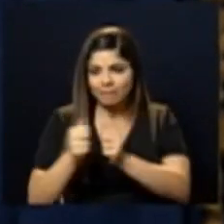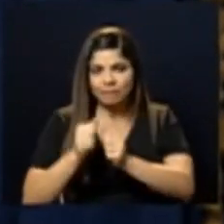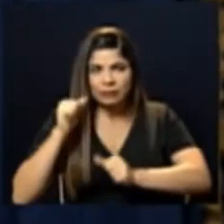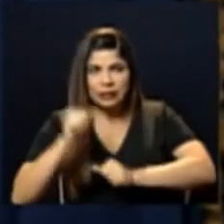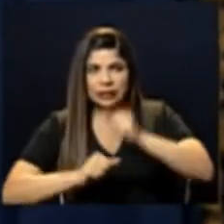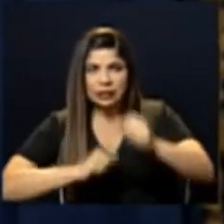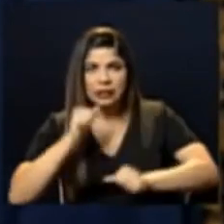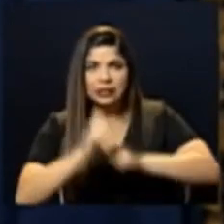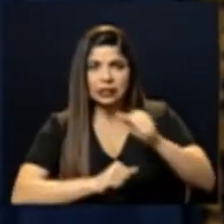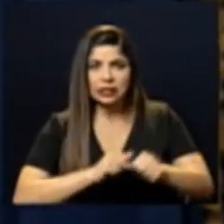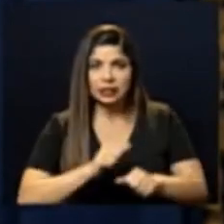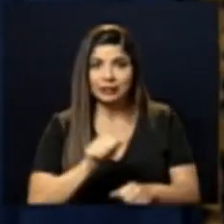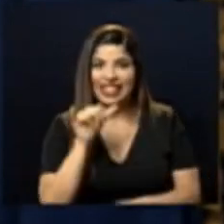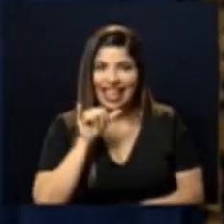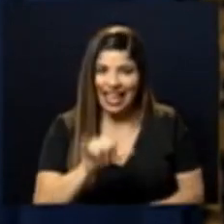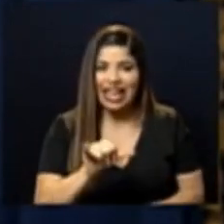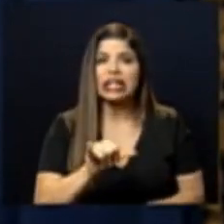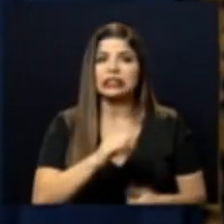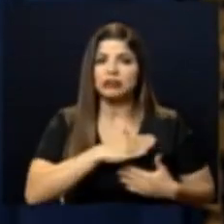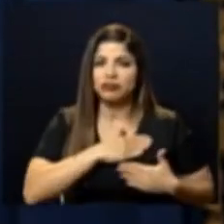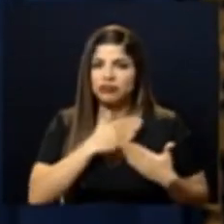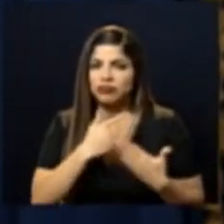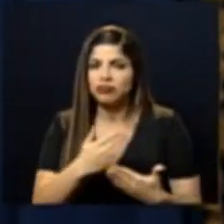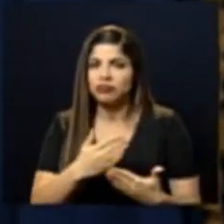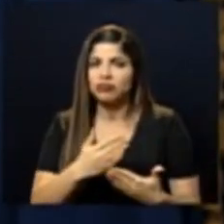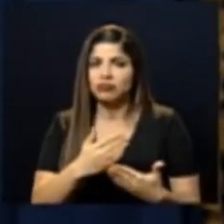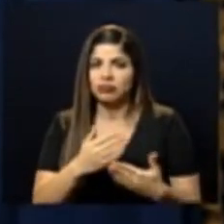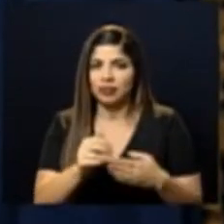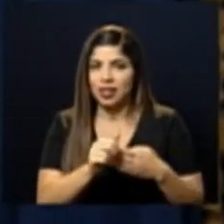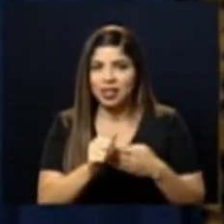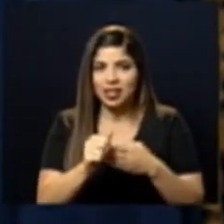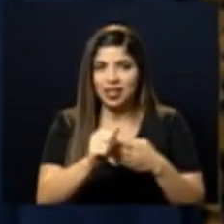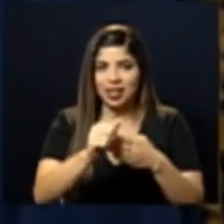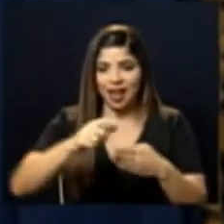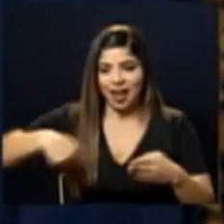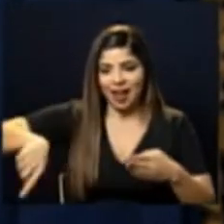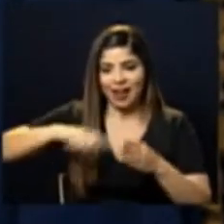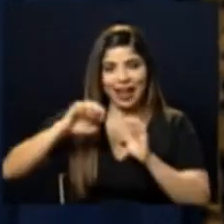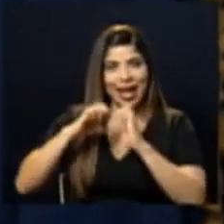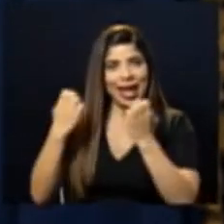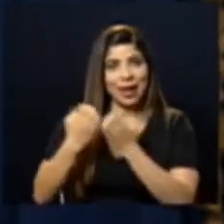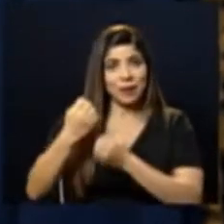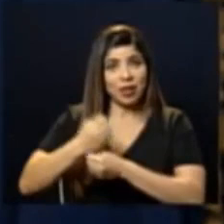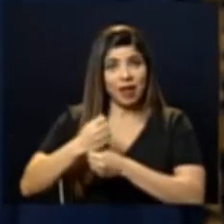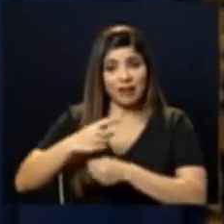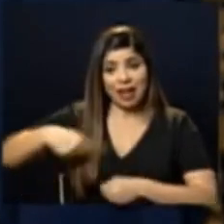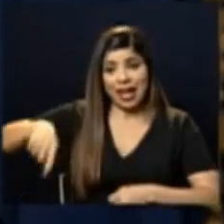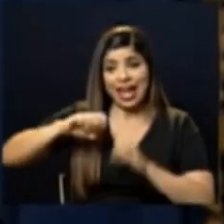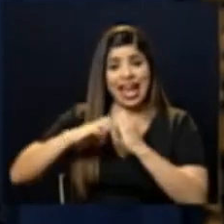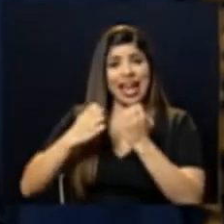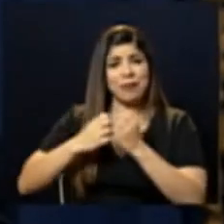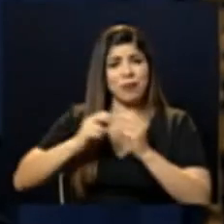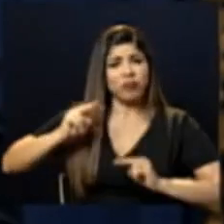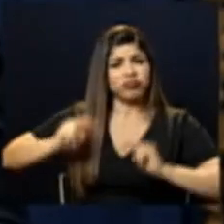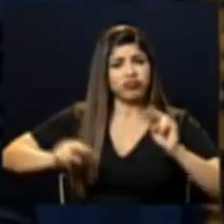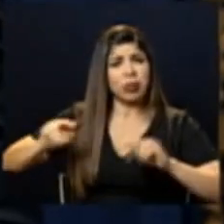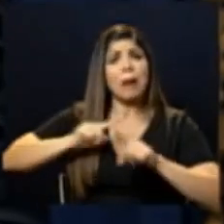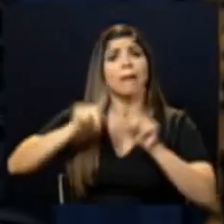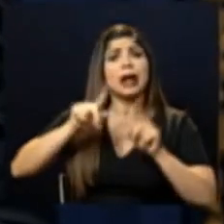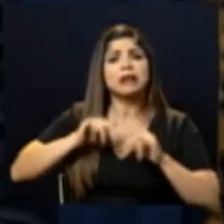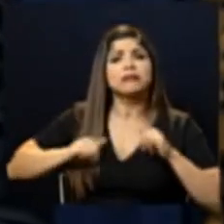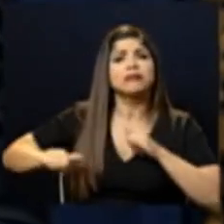Esa es la vocación que ha guiado a este gabinete diverso, pero